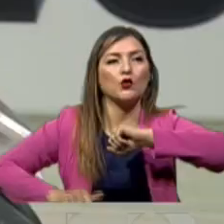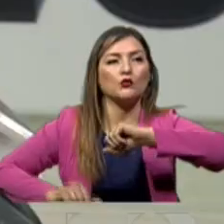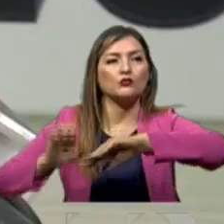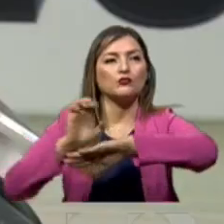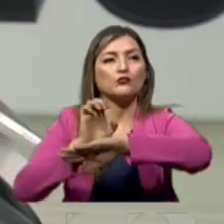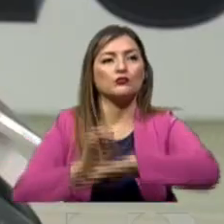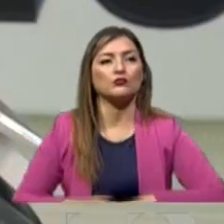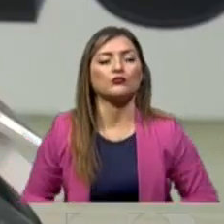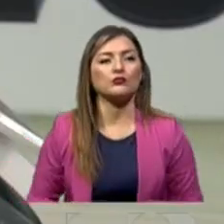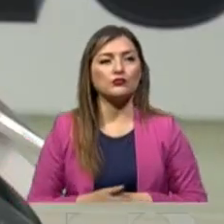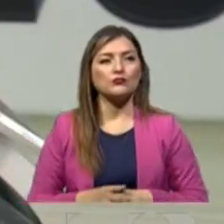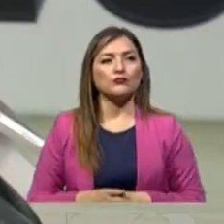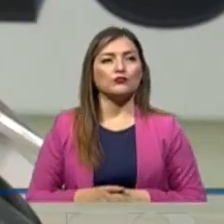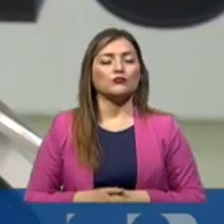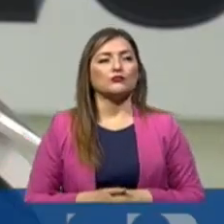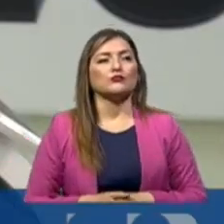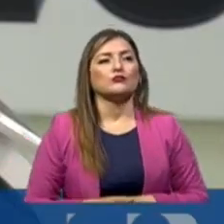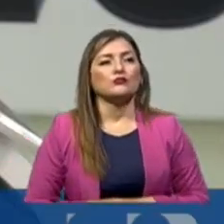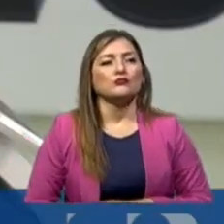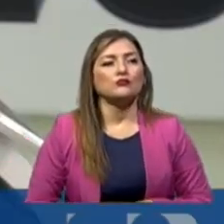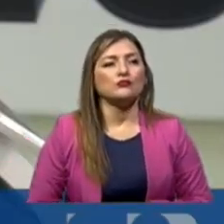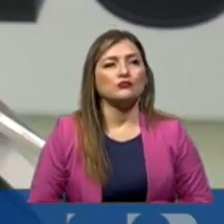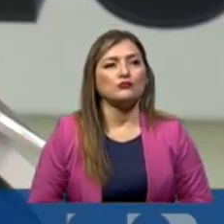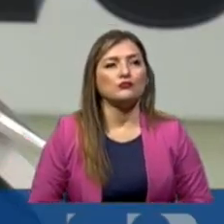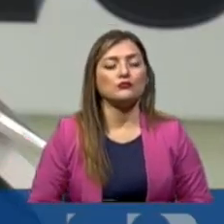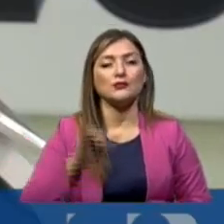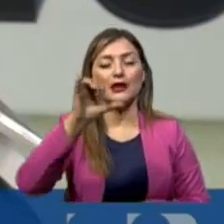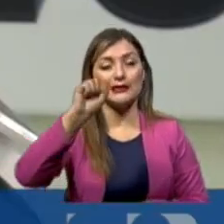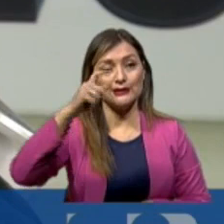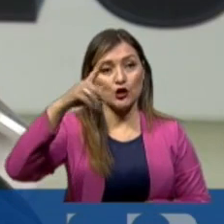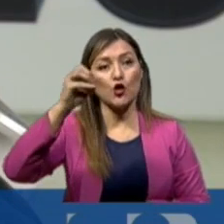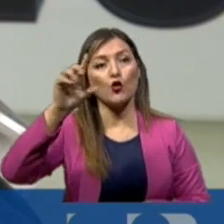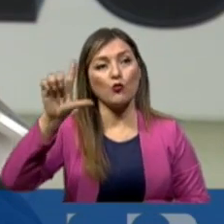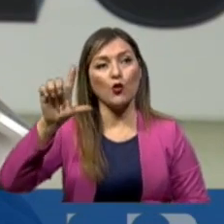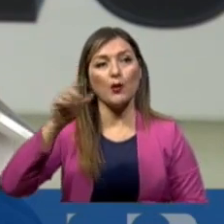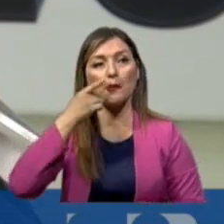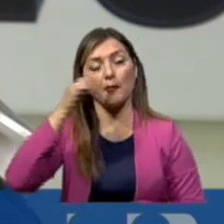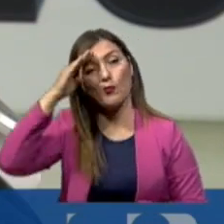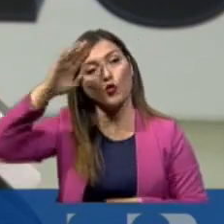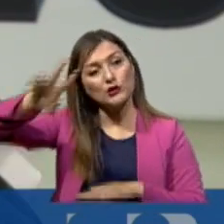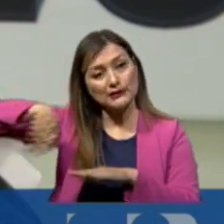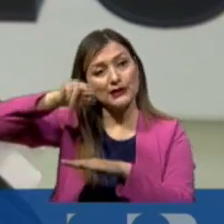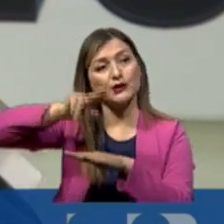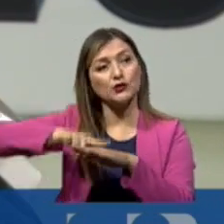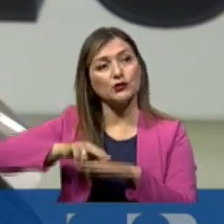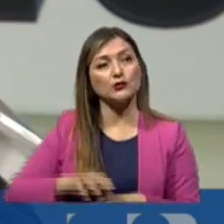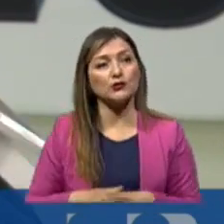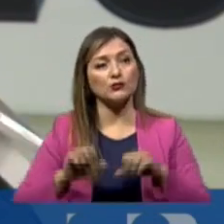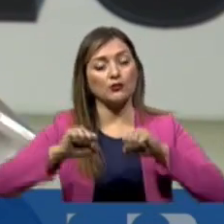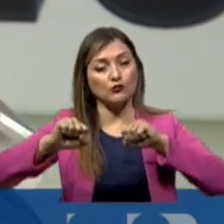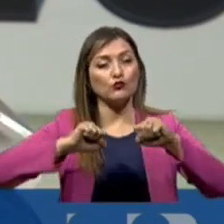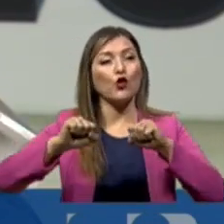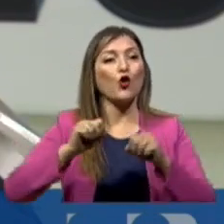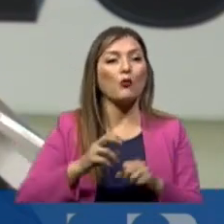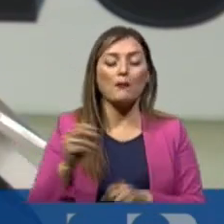país. También el ISPOL, ya que mi esposo forma parte de la Policía Nacional, pueda también gestionar lo